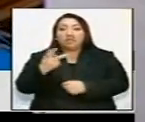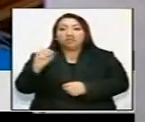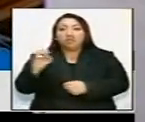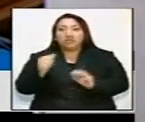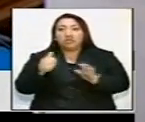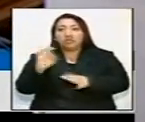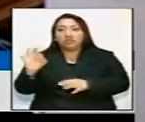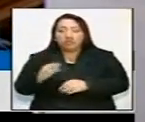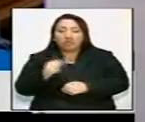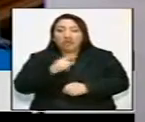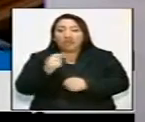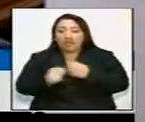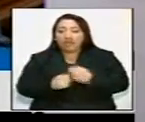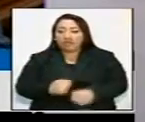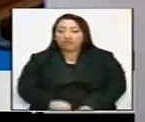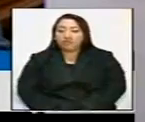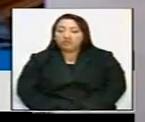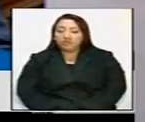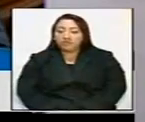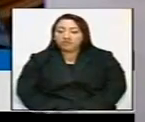llevado pues a que haya